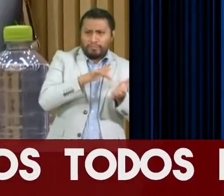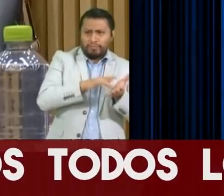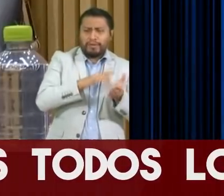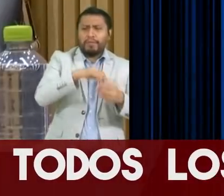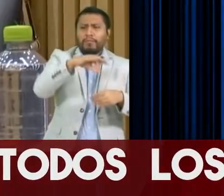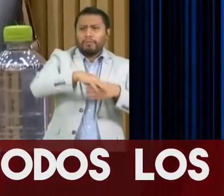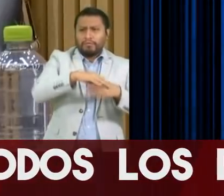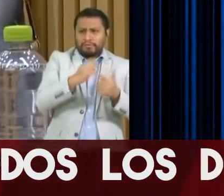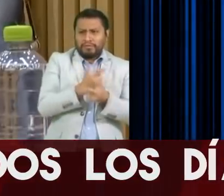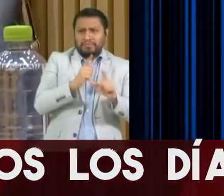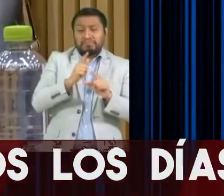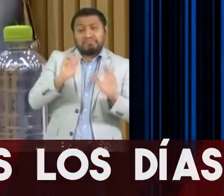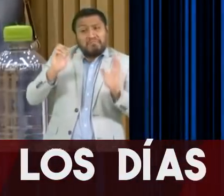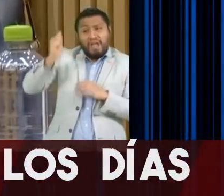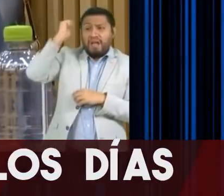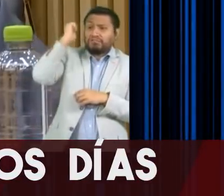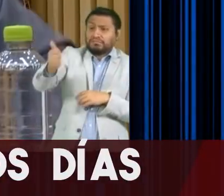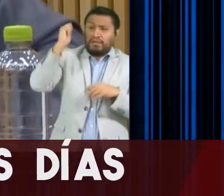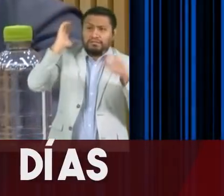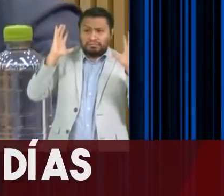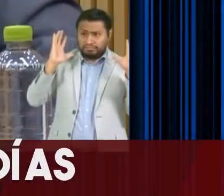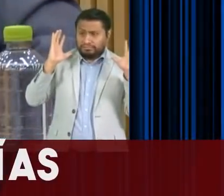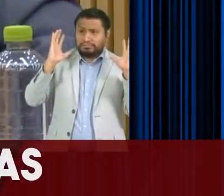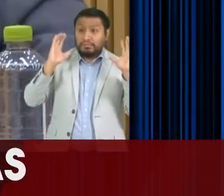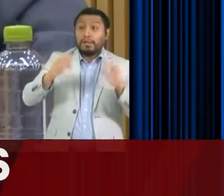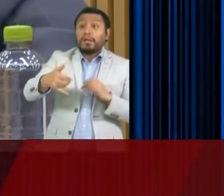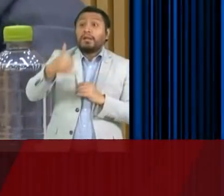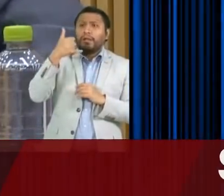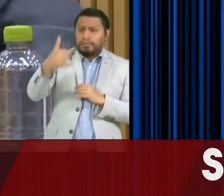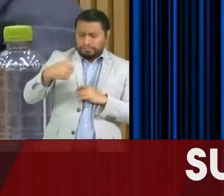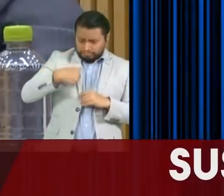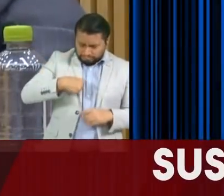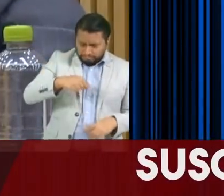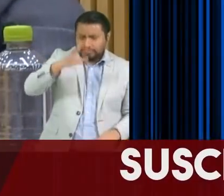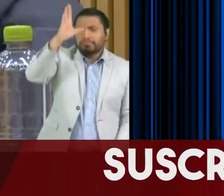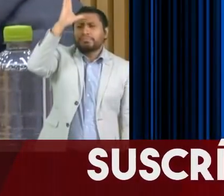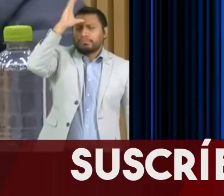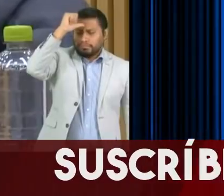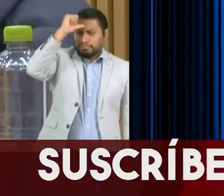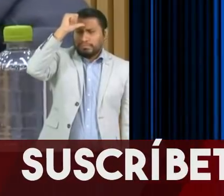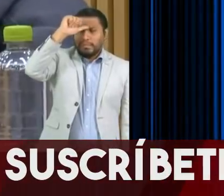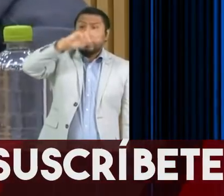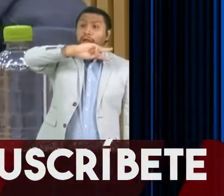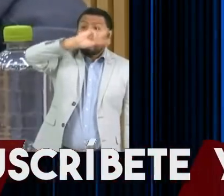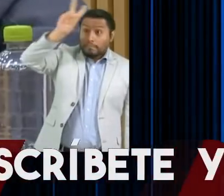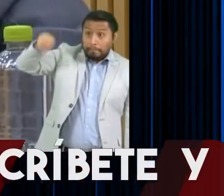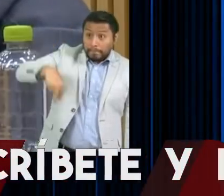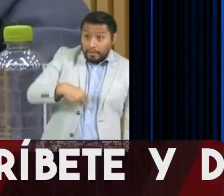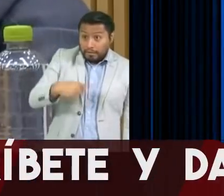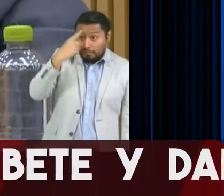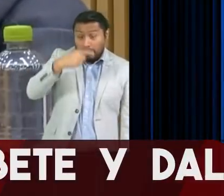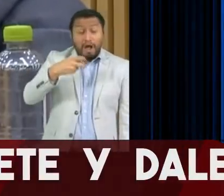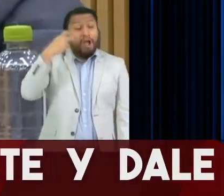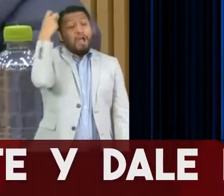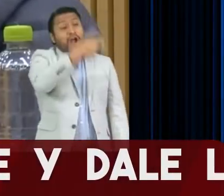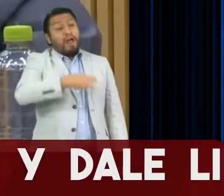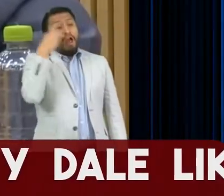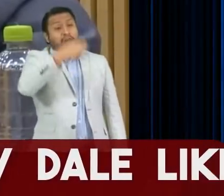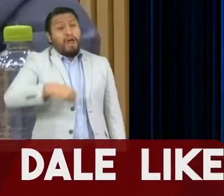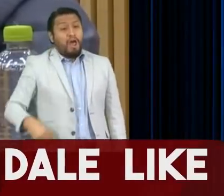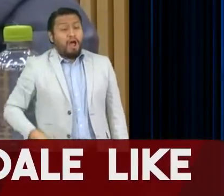Así que, y coincido en que venir aquí a acusarnos